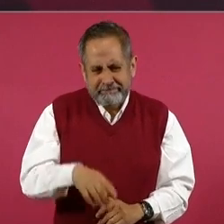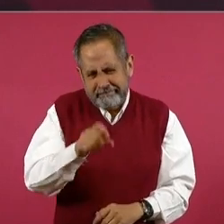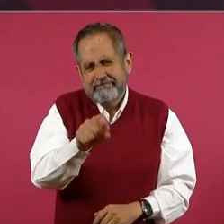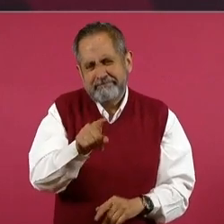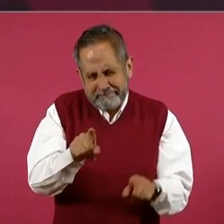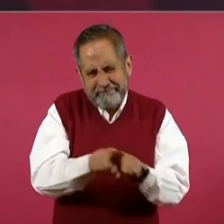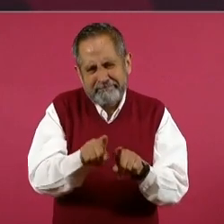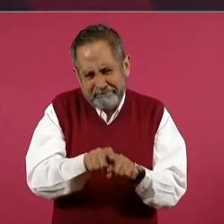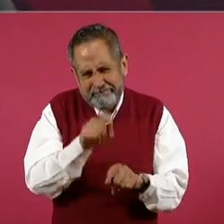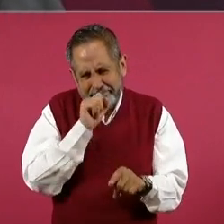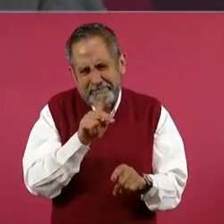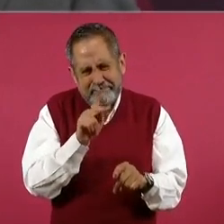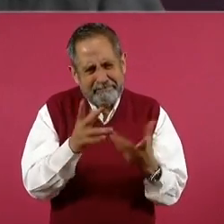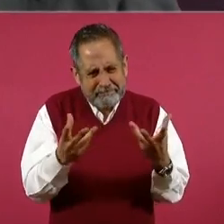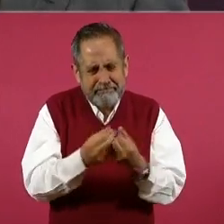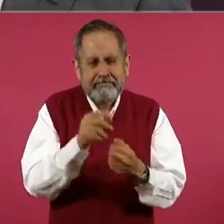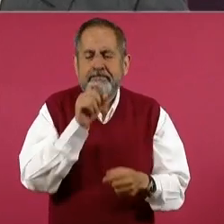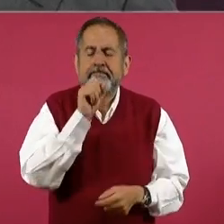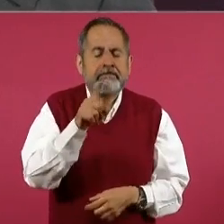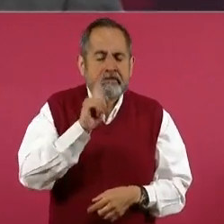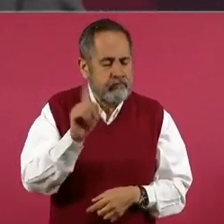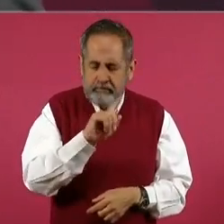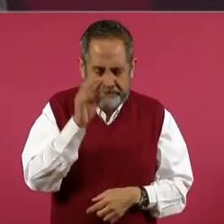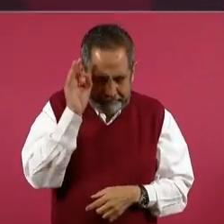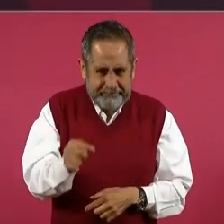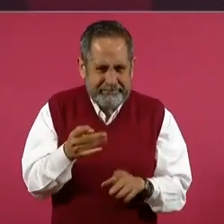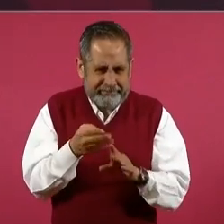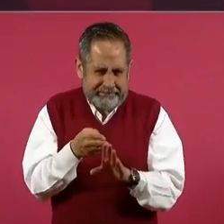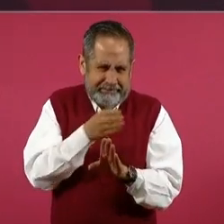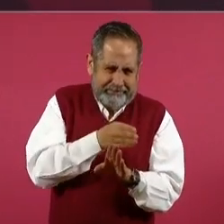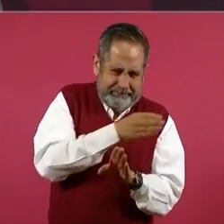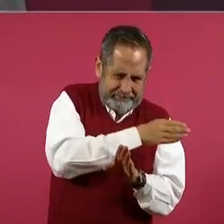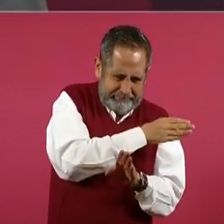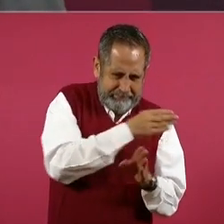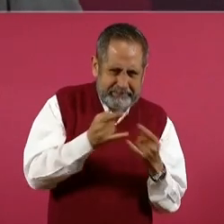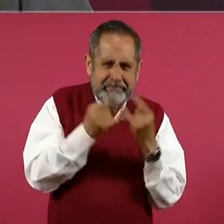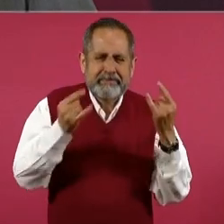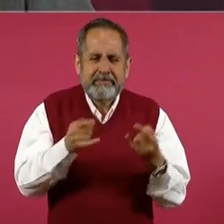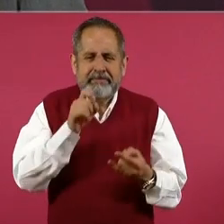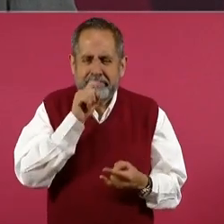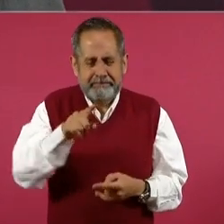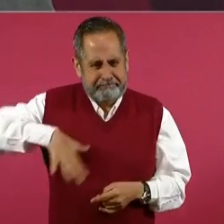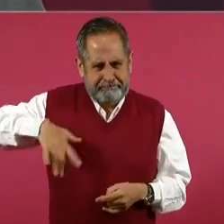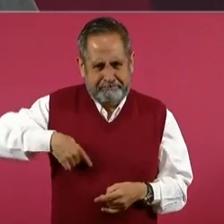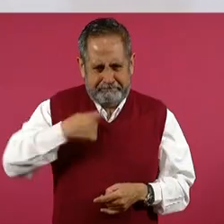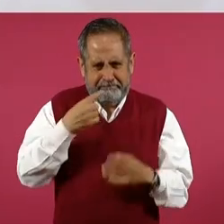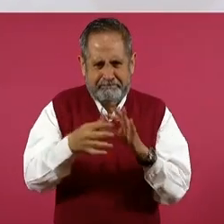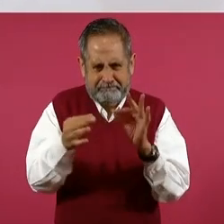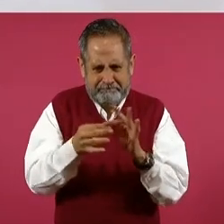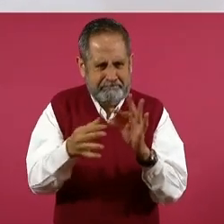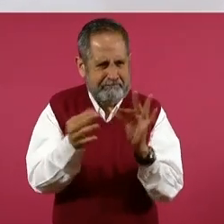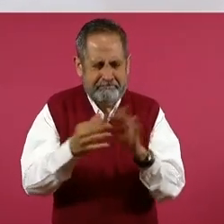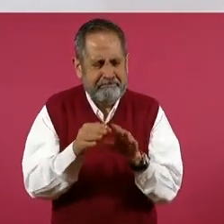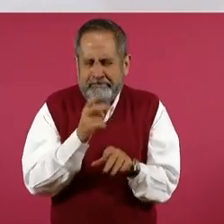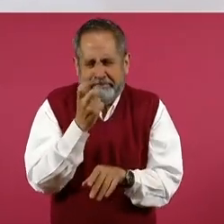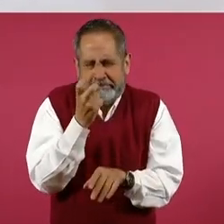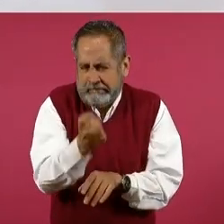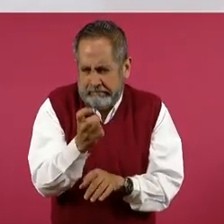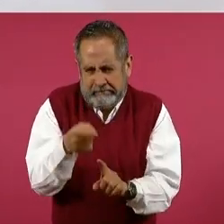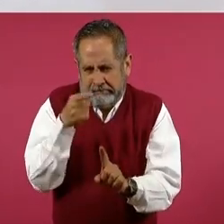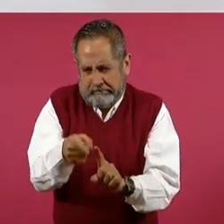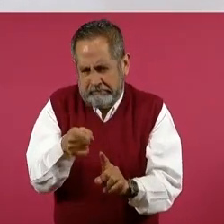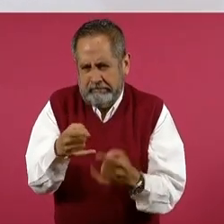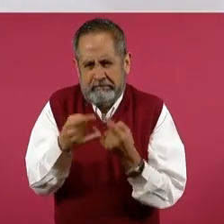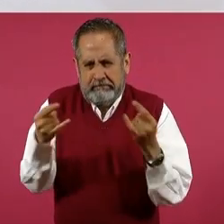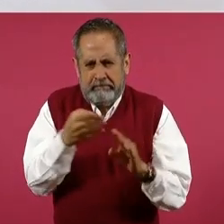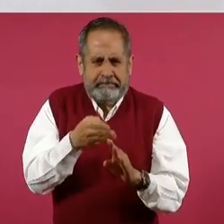parte. O sea, el antecedente es esto a lo que hago referencia.